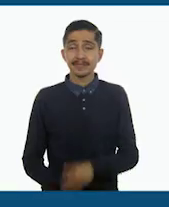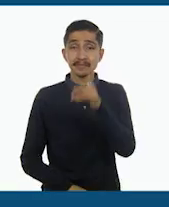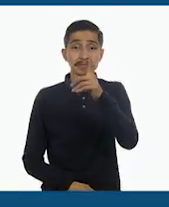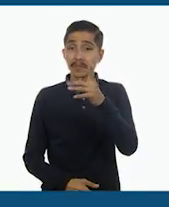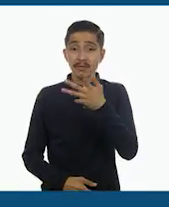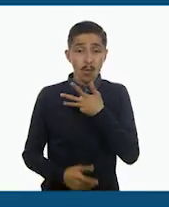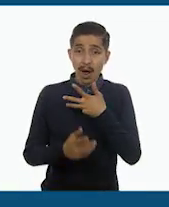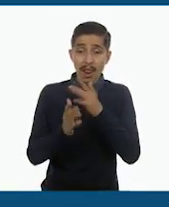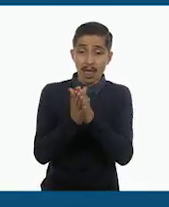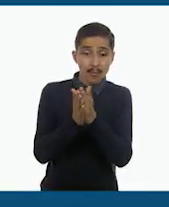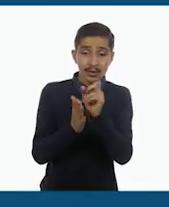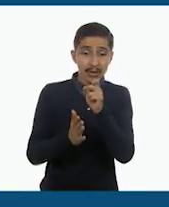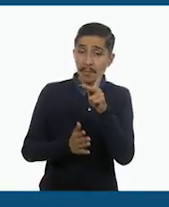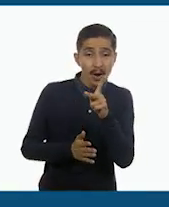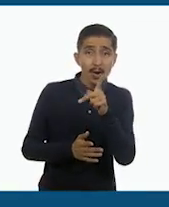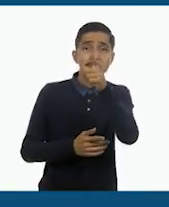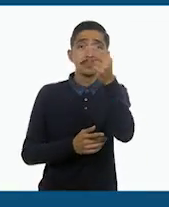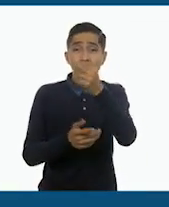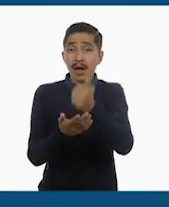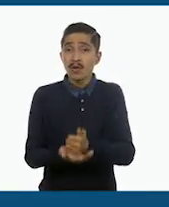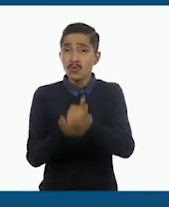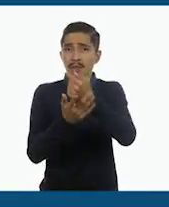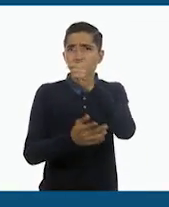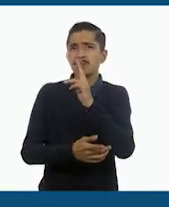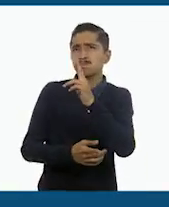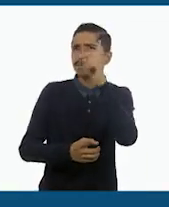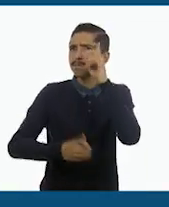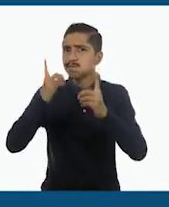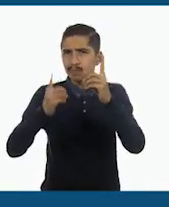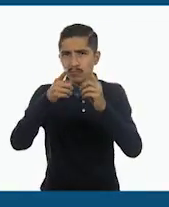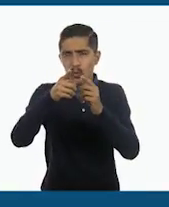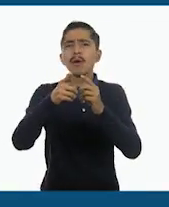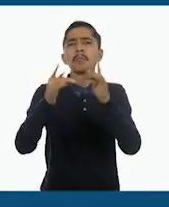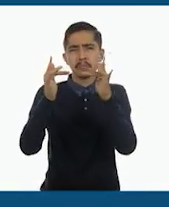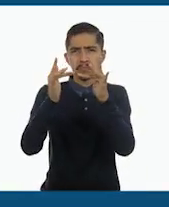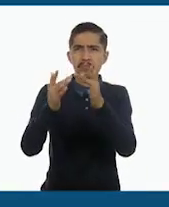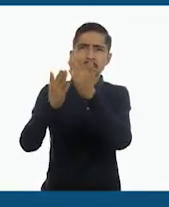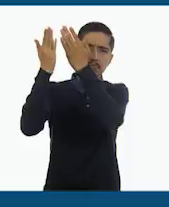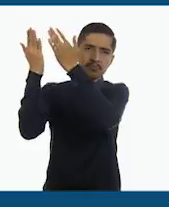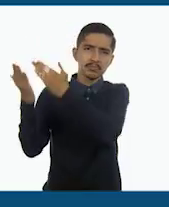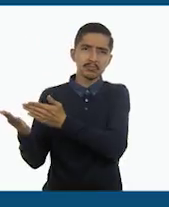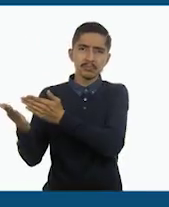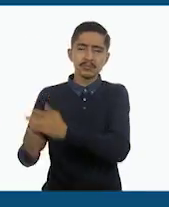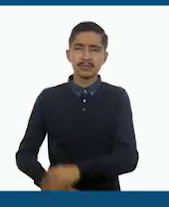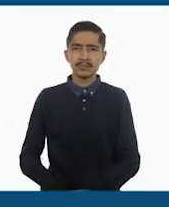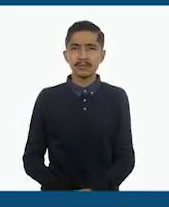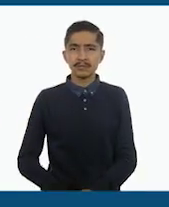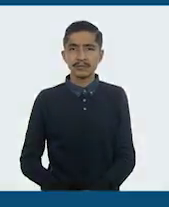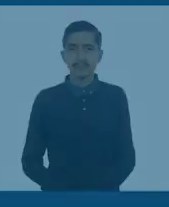Si no tienes el libro de texto o necesitas ayuda para responder tus dudas, contáctanos.